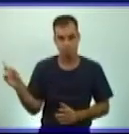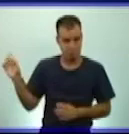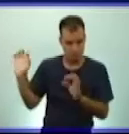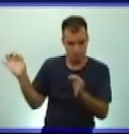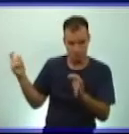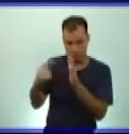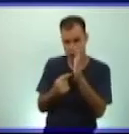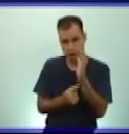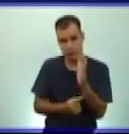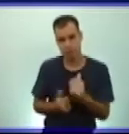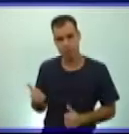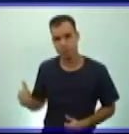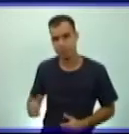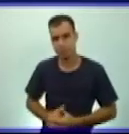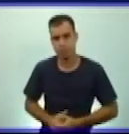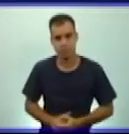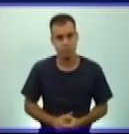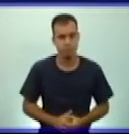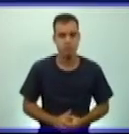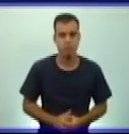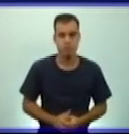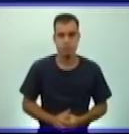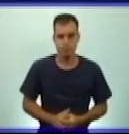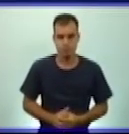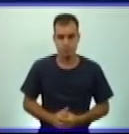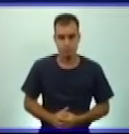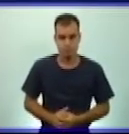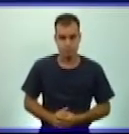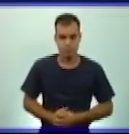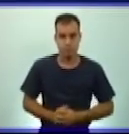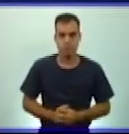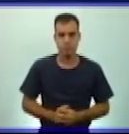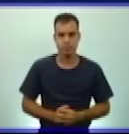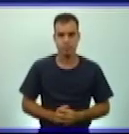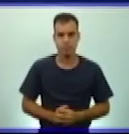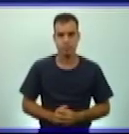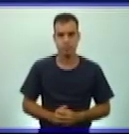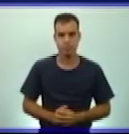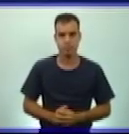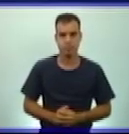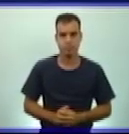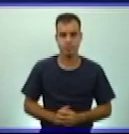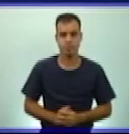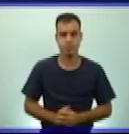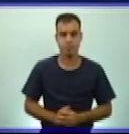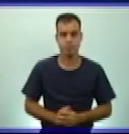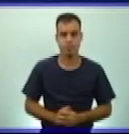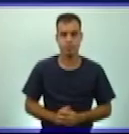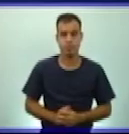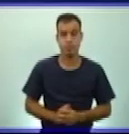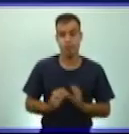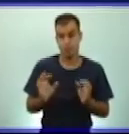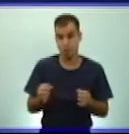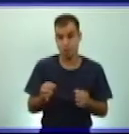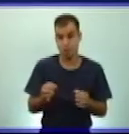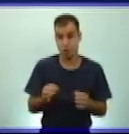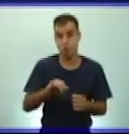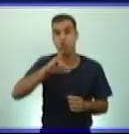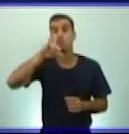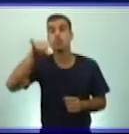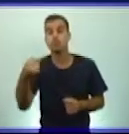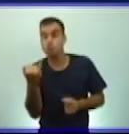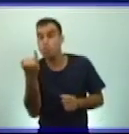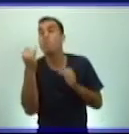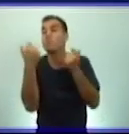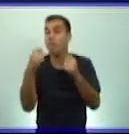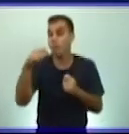específico. La cantidad de energía suministrada, como ustedes conocen, hasta el momento la expresamos en joule, pero también se